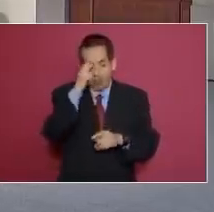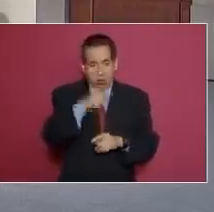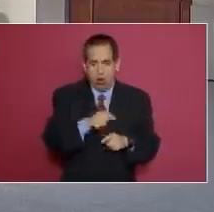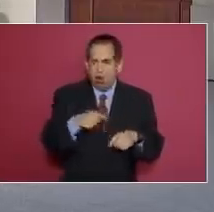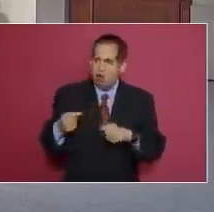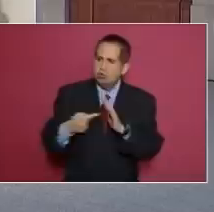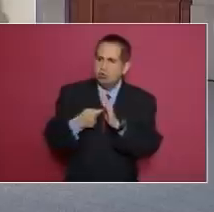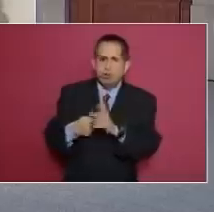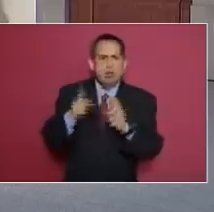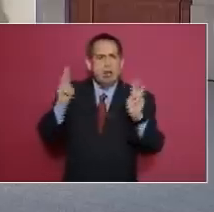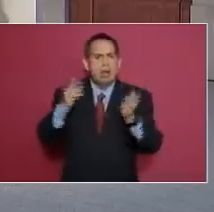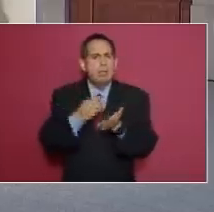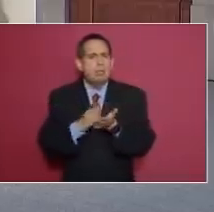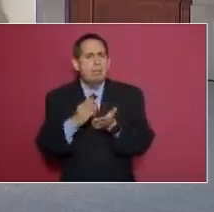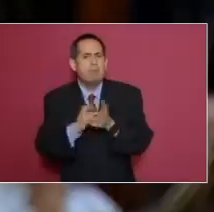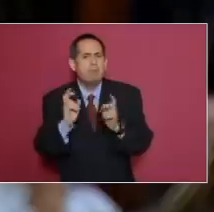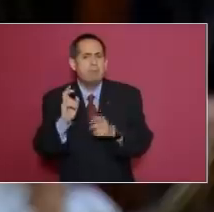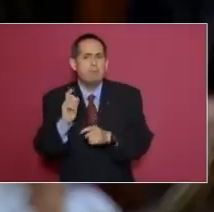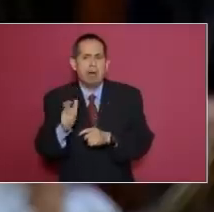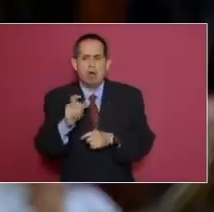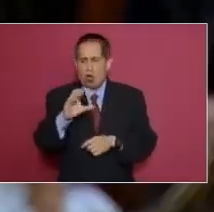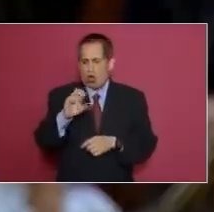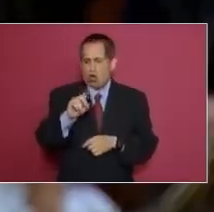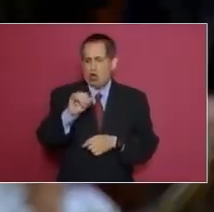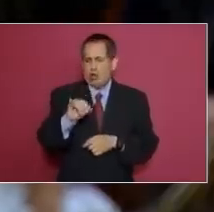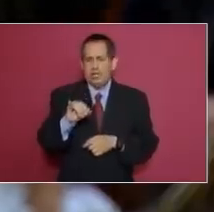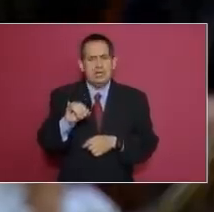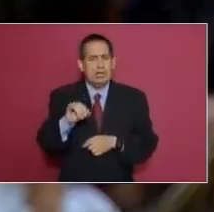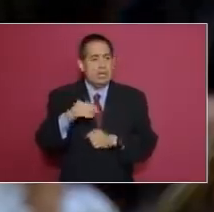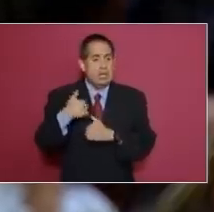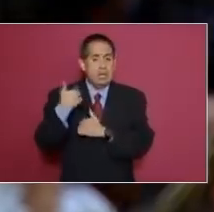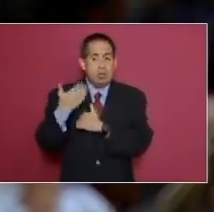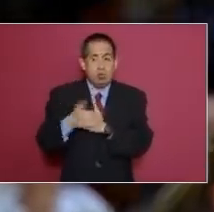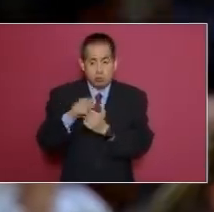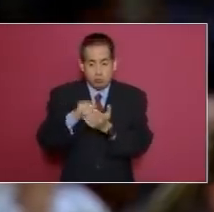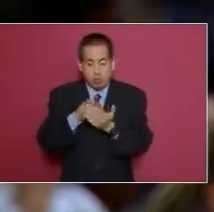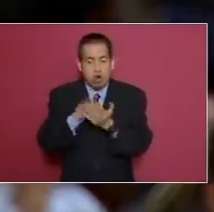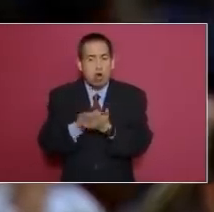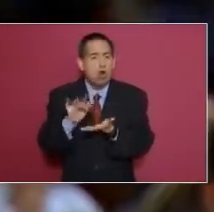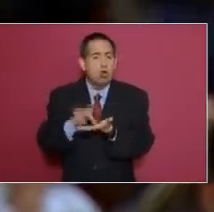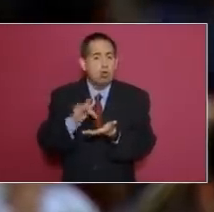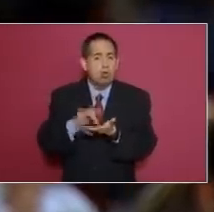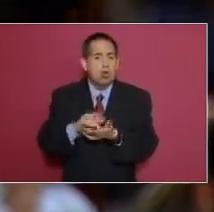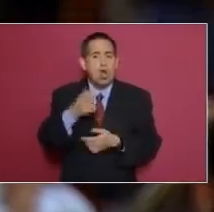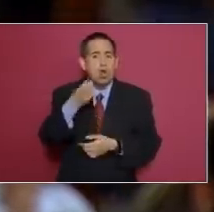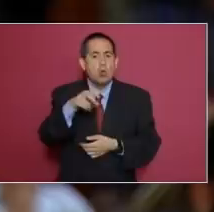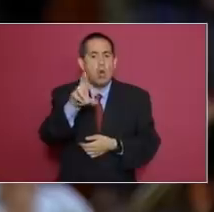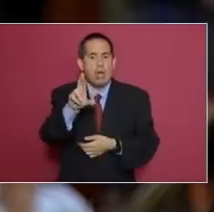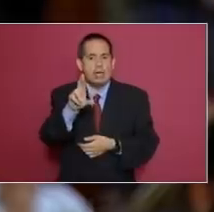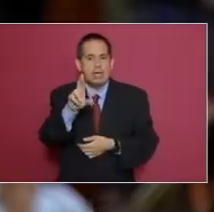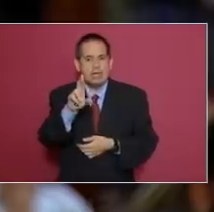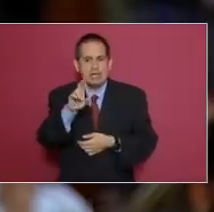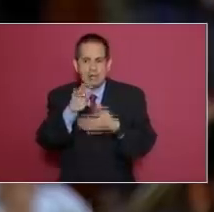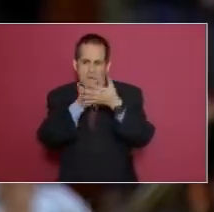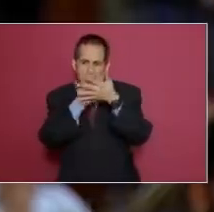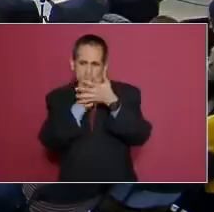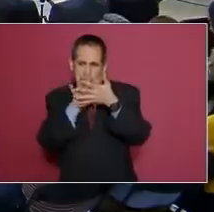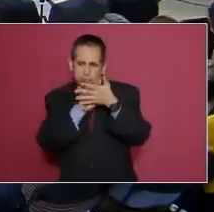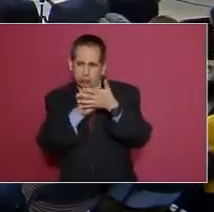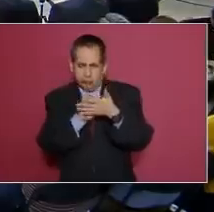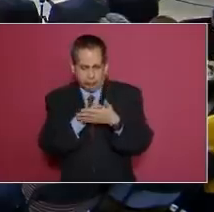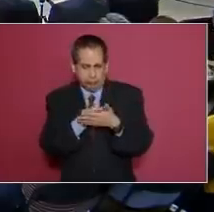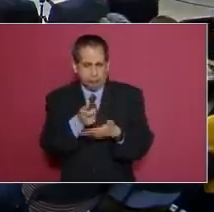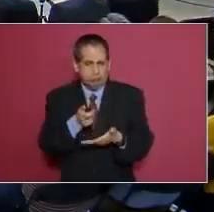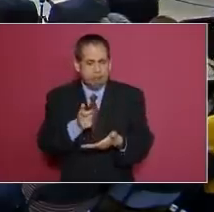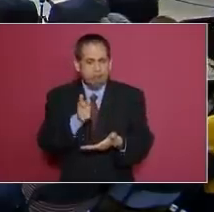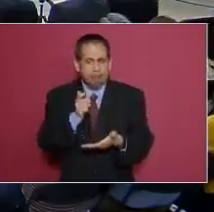sistema de pagos llamado CODI, el cual implementará la tecnología de códigos QR para que los mexicanos